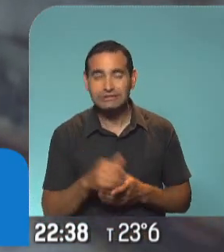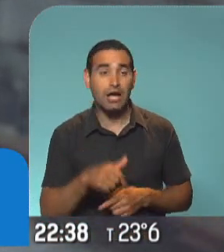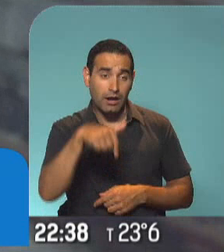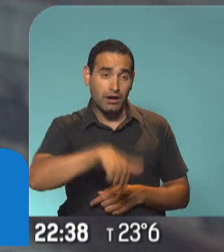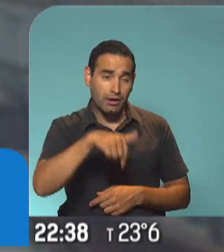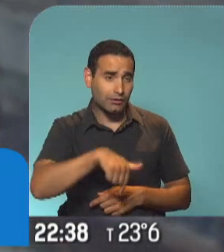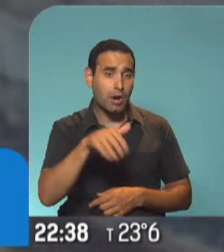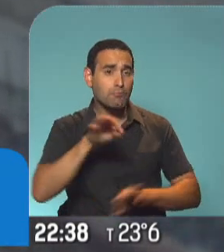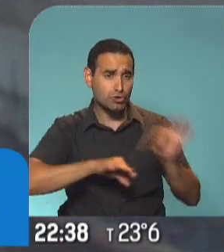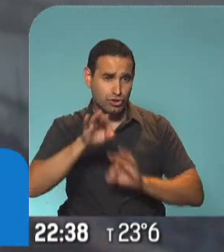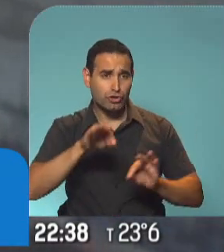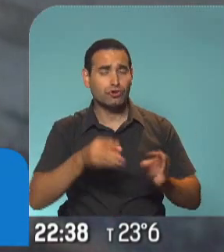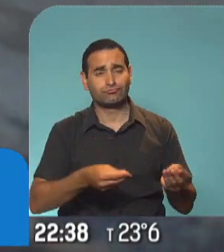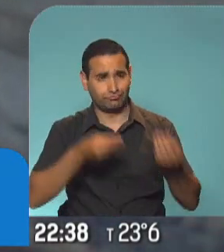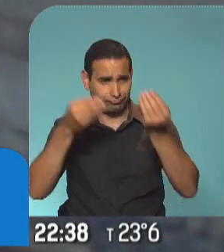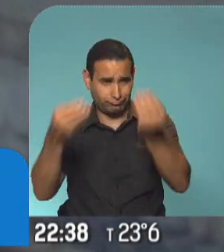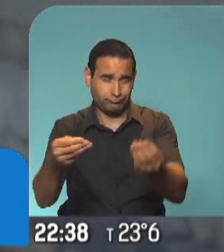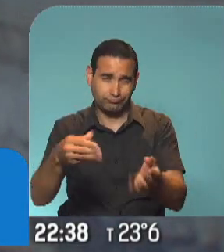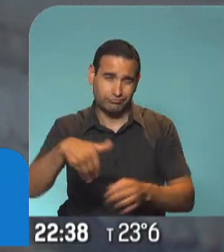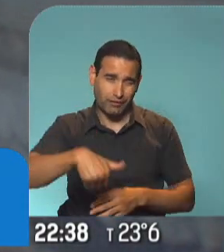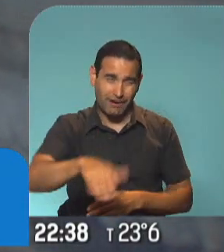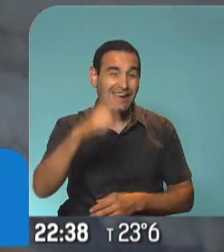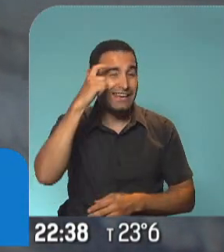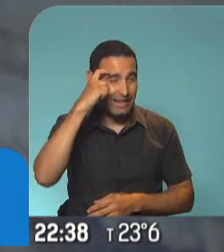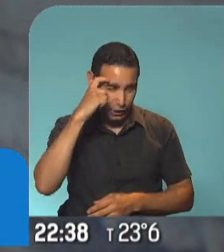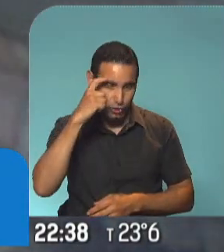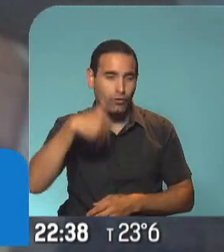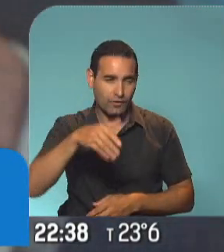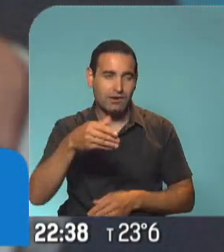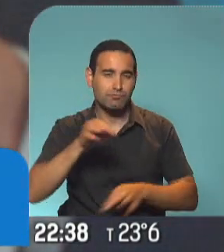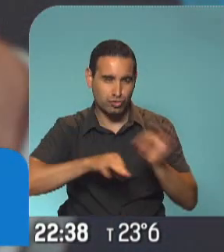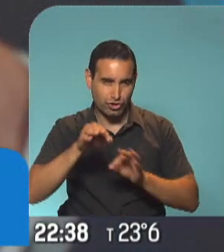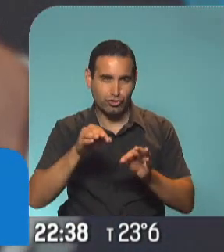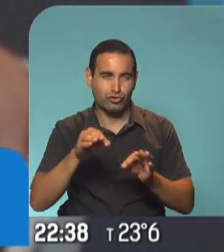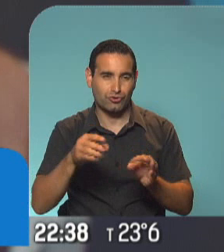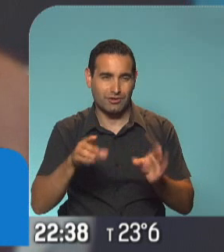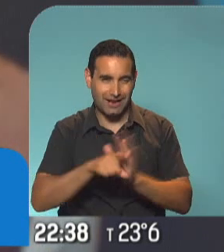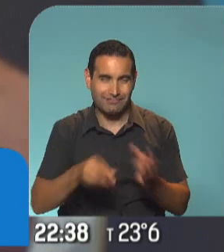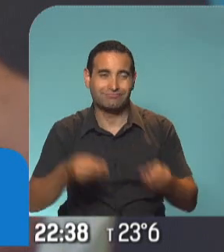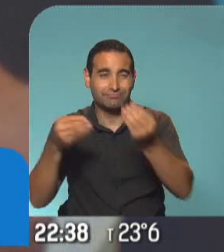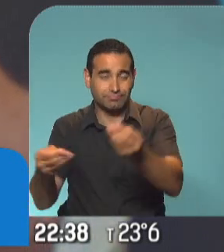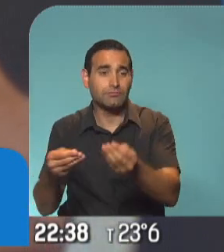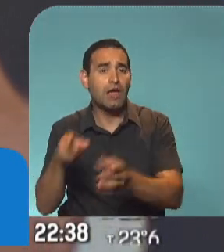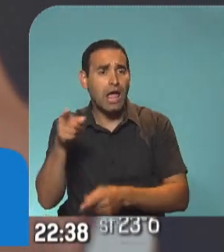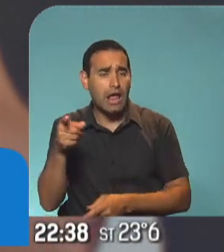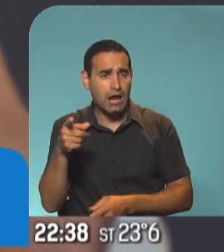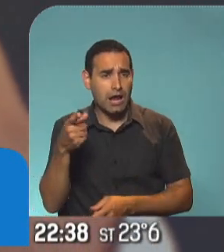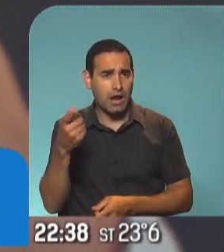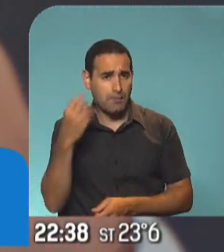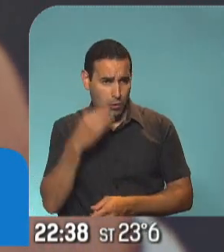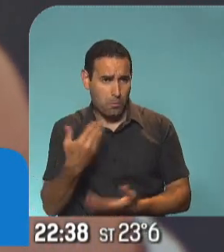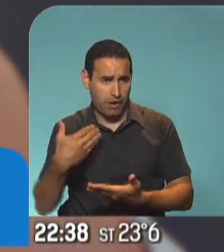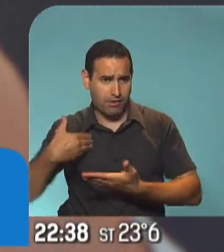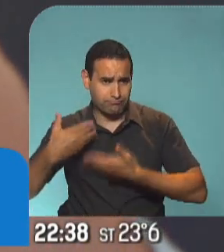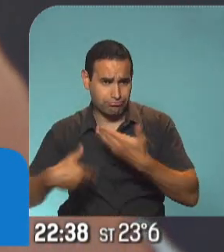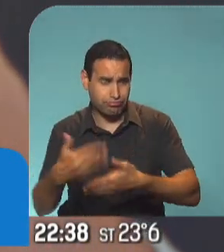el proyecto se va a terminar de presentar hacia finales Correcto. de enero y, digamos, en términos parlamentarios, él tiene la posibilidad de avanzar.